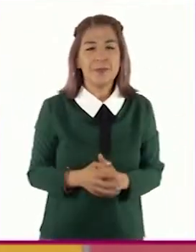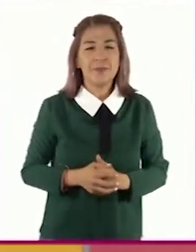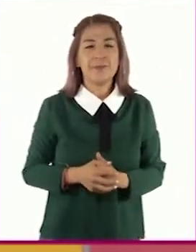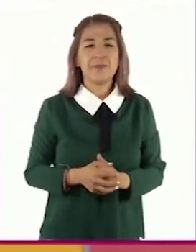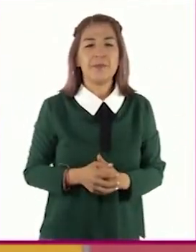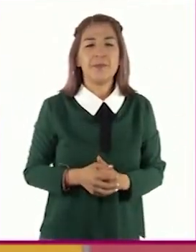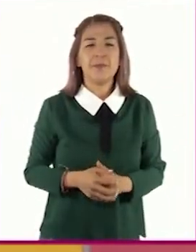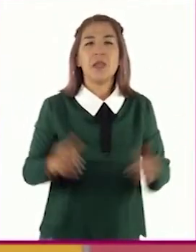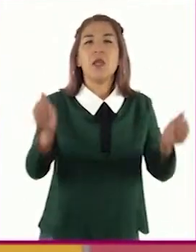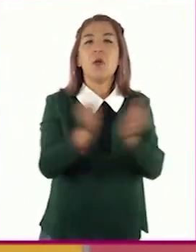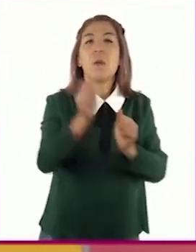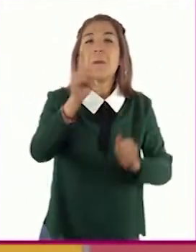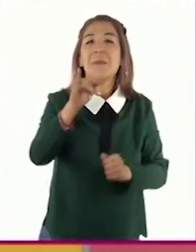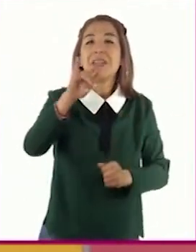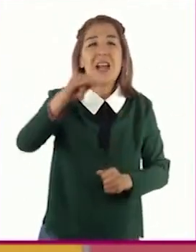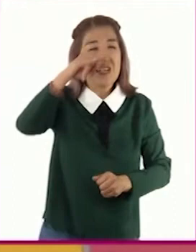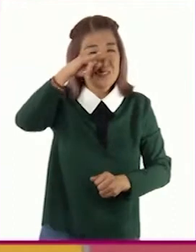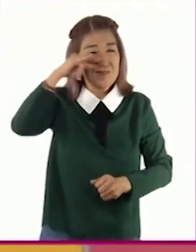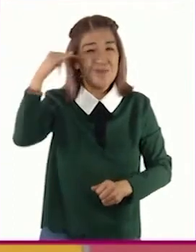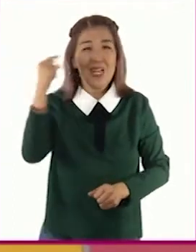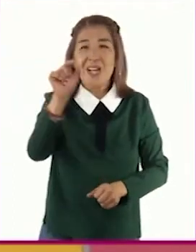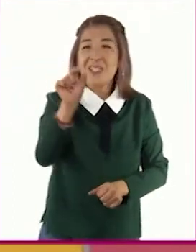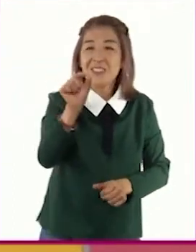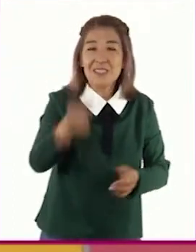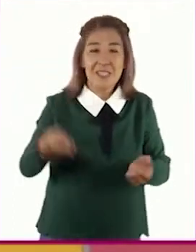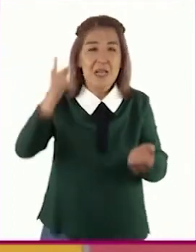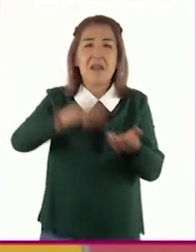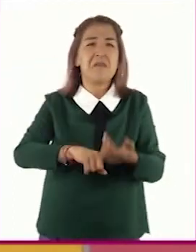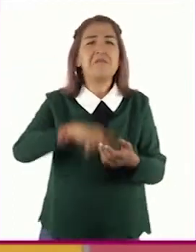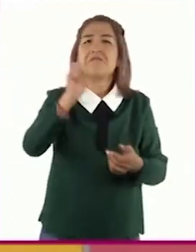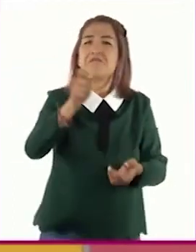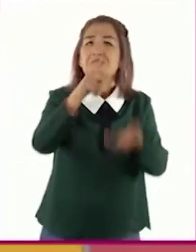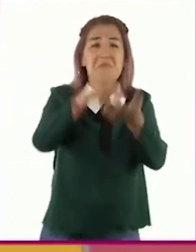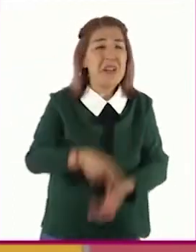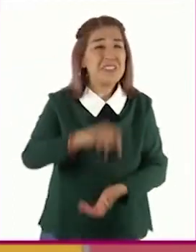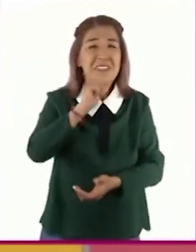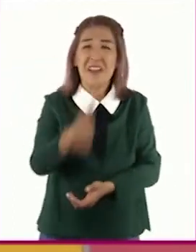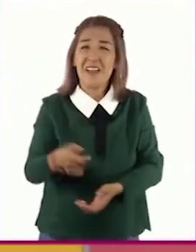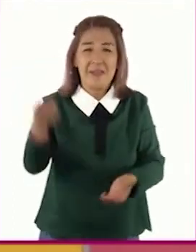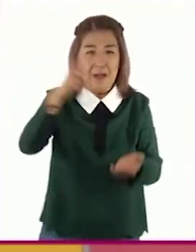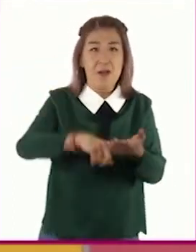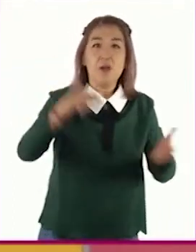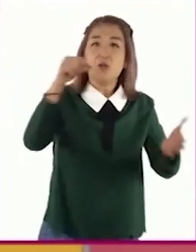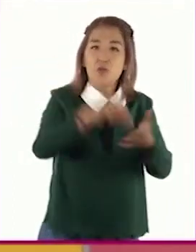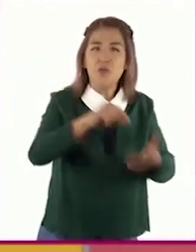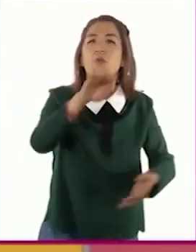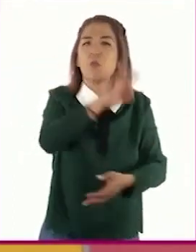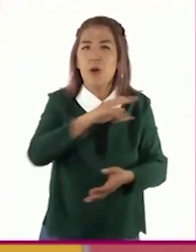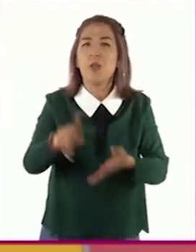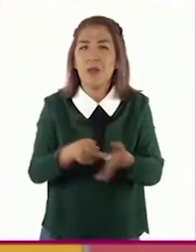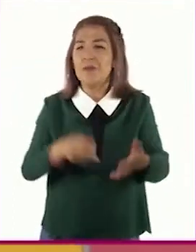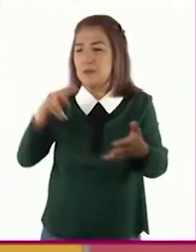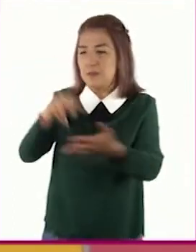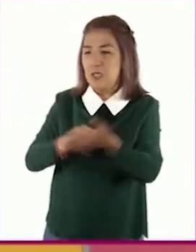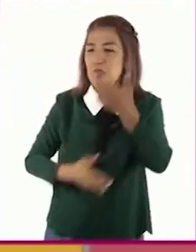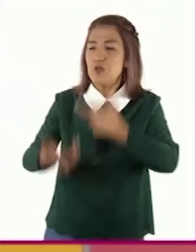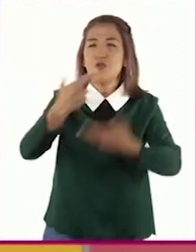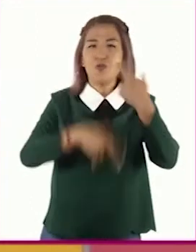principalmente, con pilas chiquitititas, ¿sí? Ligerísimas, y que algunas de ellas son recargables también, lo cual lo